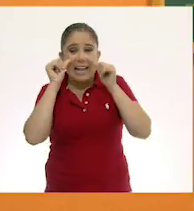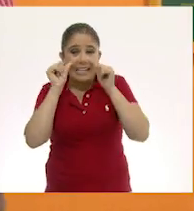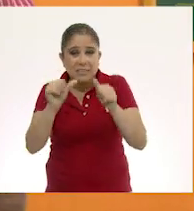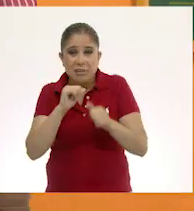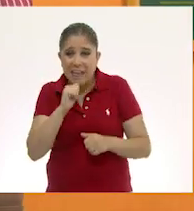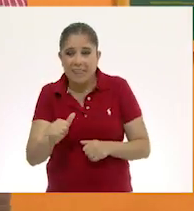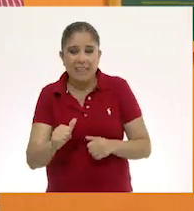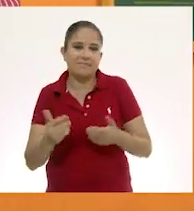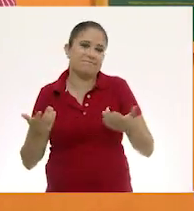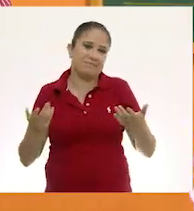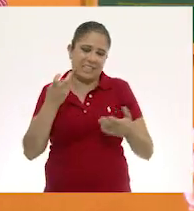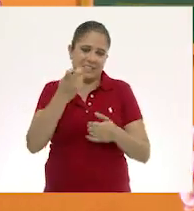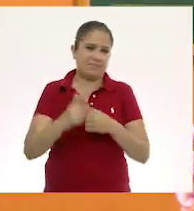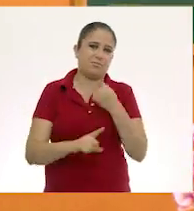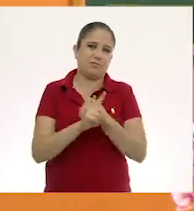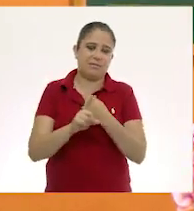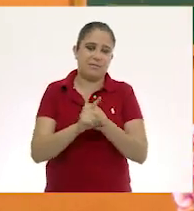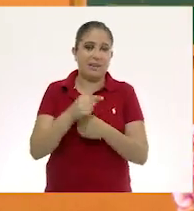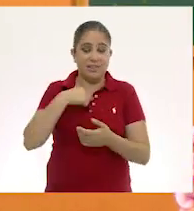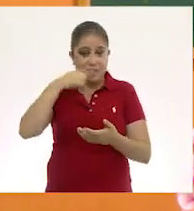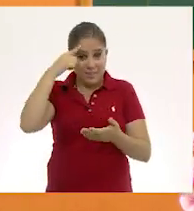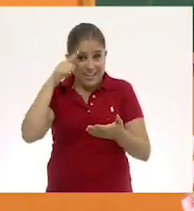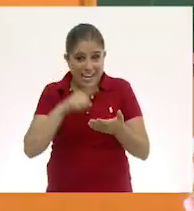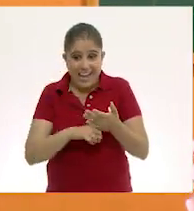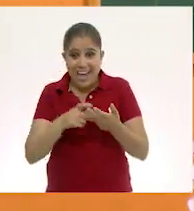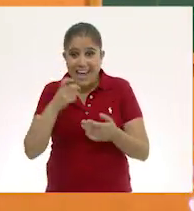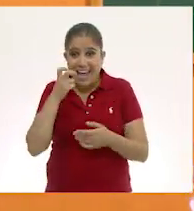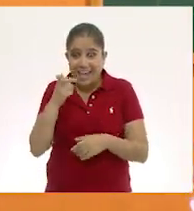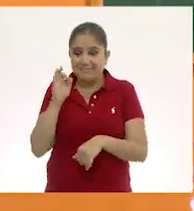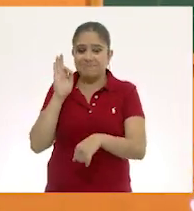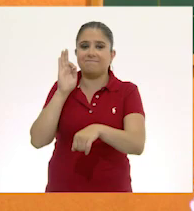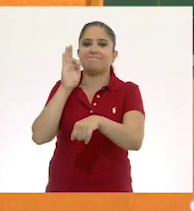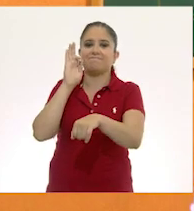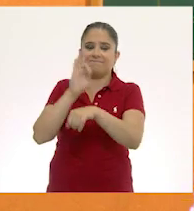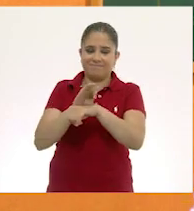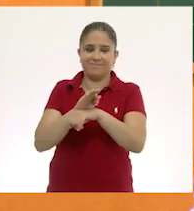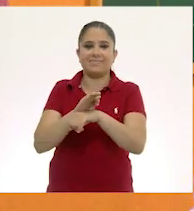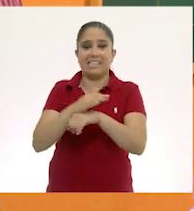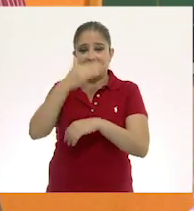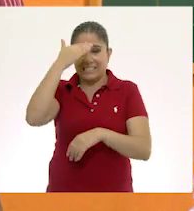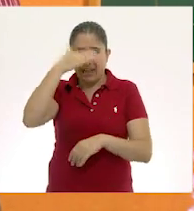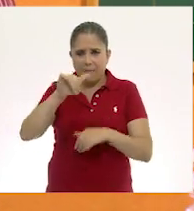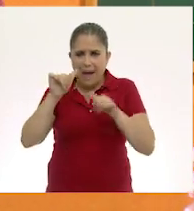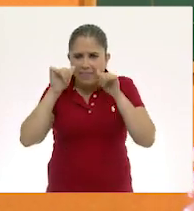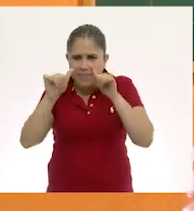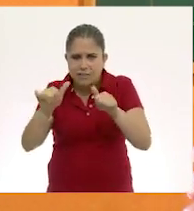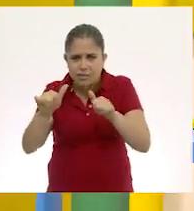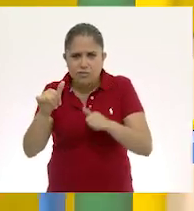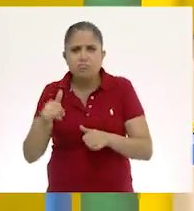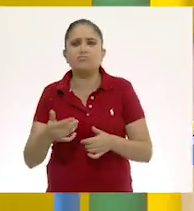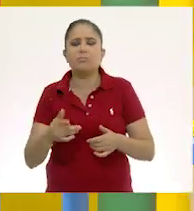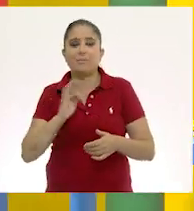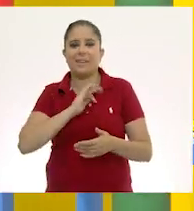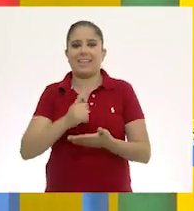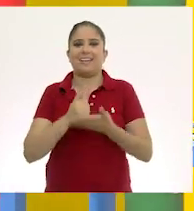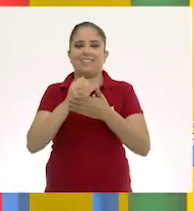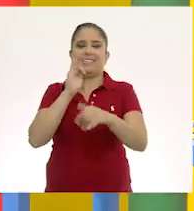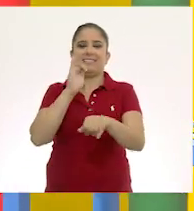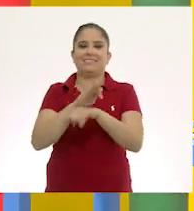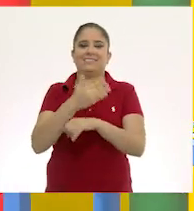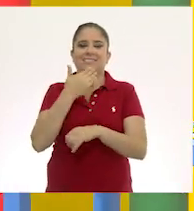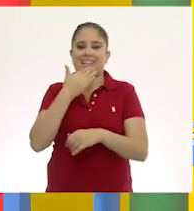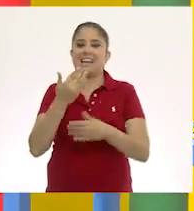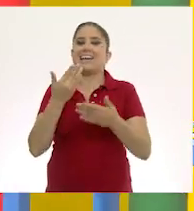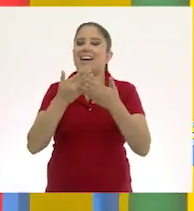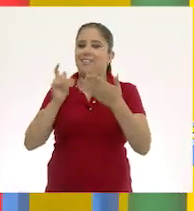extremo. Pero ahora yo creo que saber escuchar es una de las cosas que ayudan. Ah, correcto. Muy bien. Entonces lo ponemos